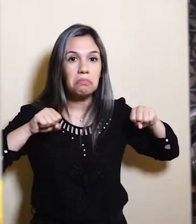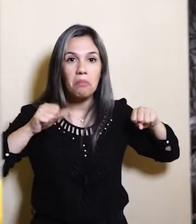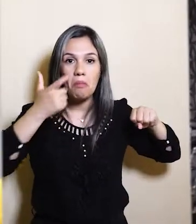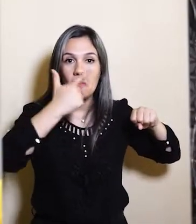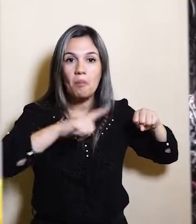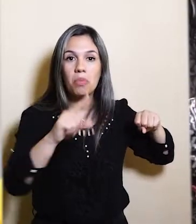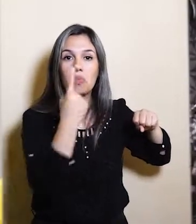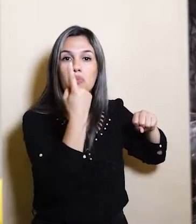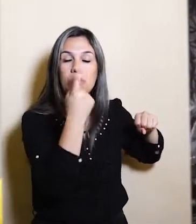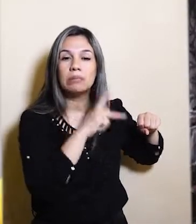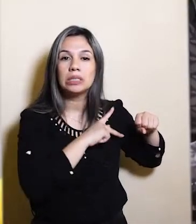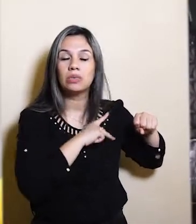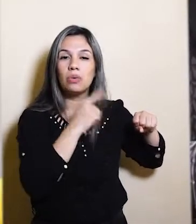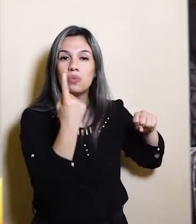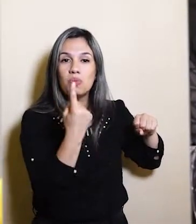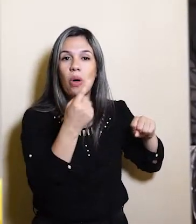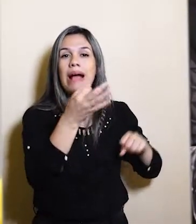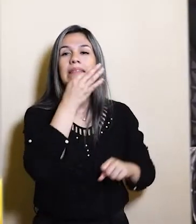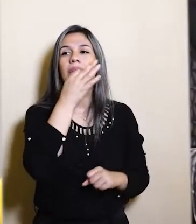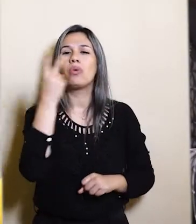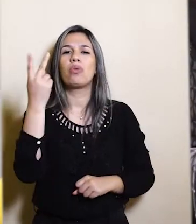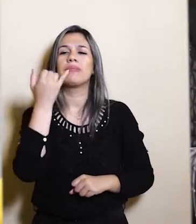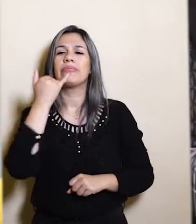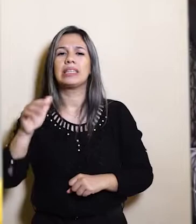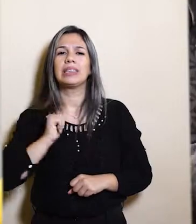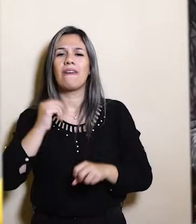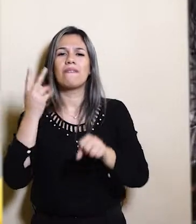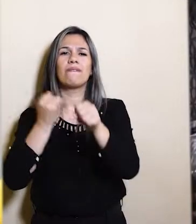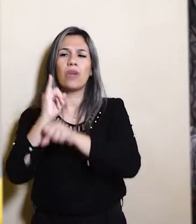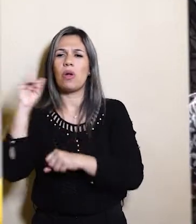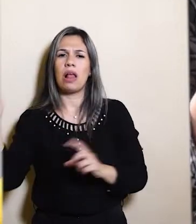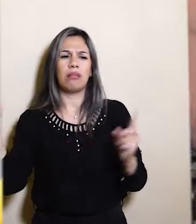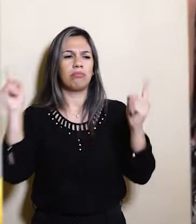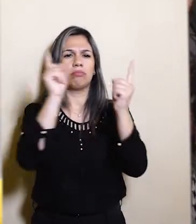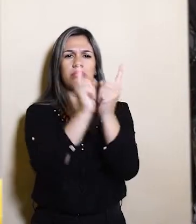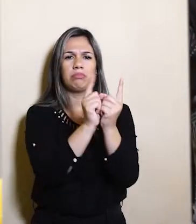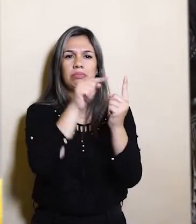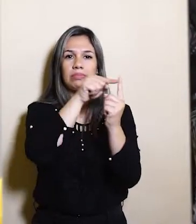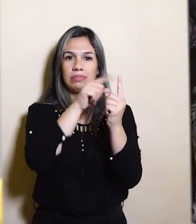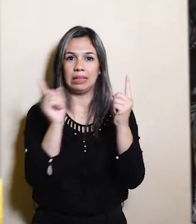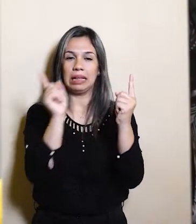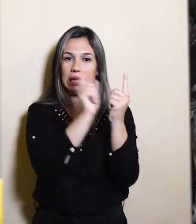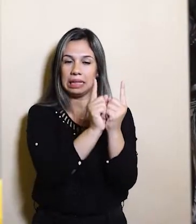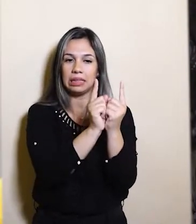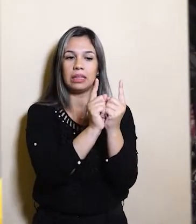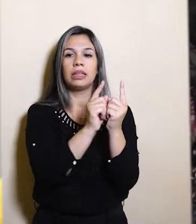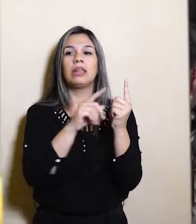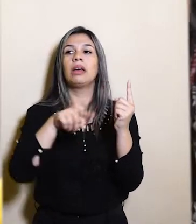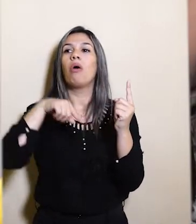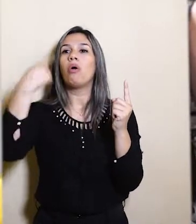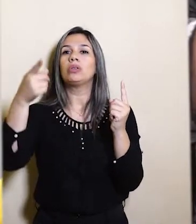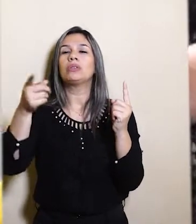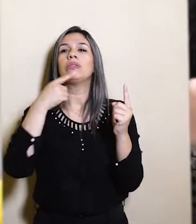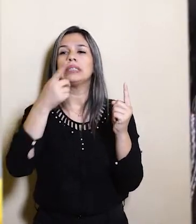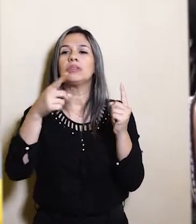sola persona que atiende todo. Entonces, si te llega una niña que ha sido abusada sexualmente, la misma persona que te atiende a la familia que viene porque le